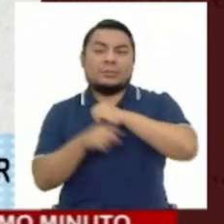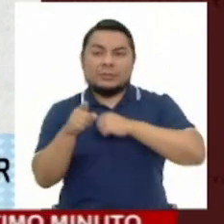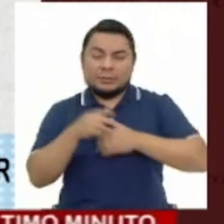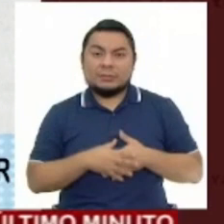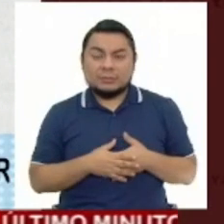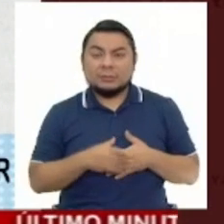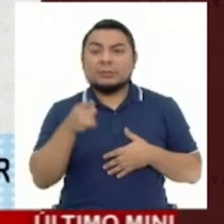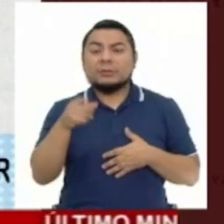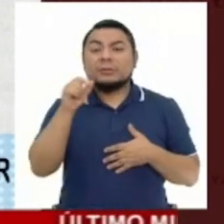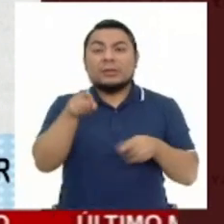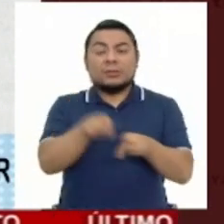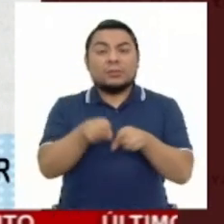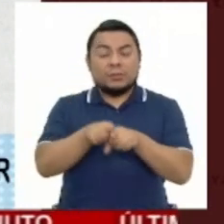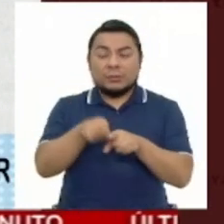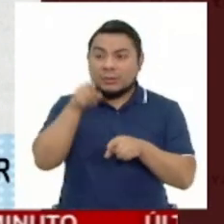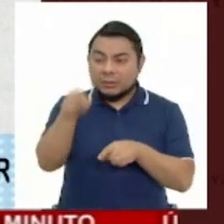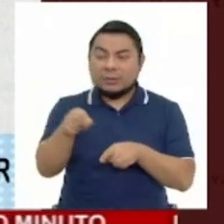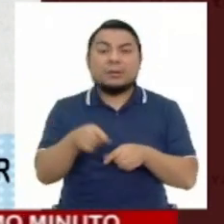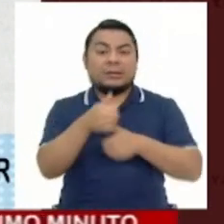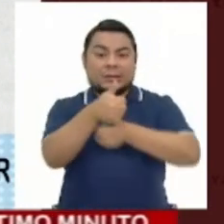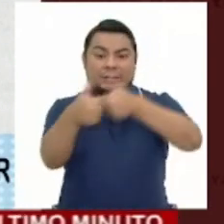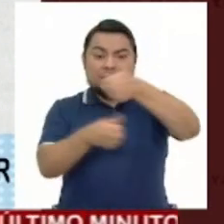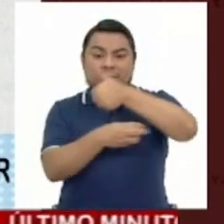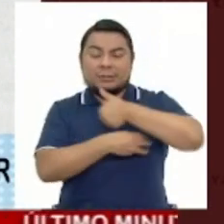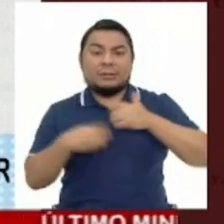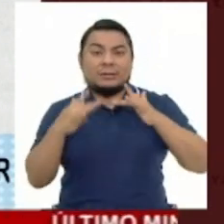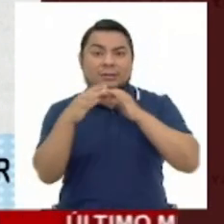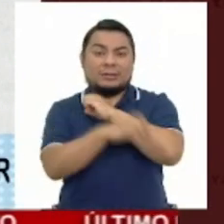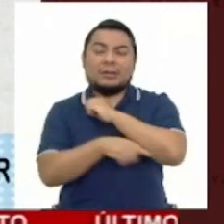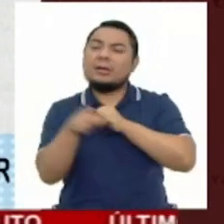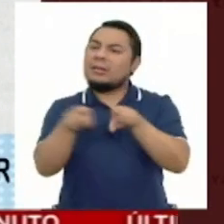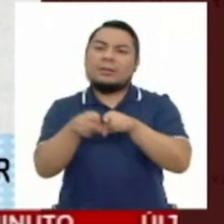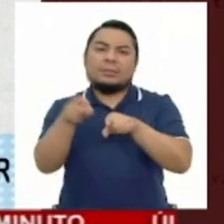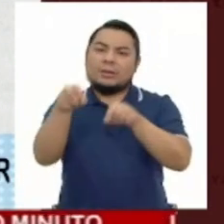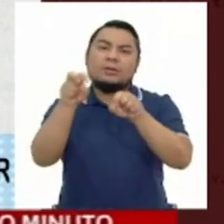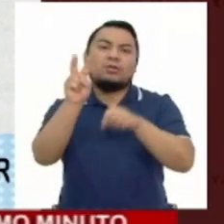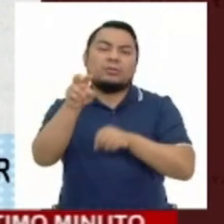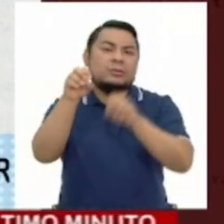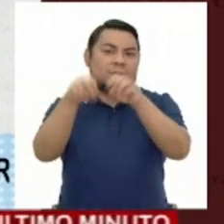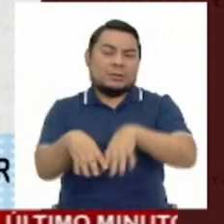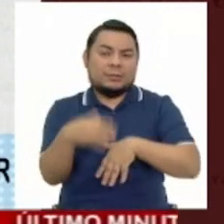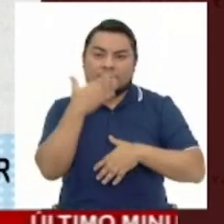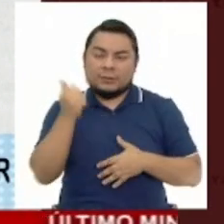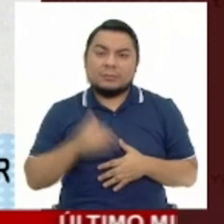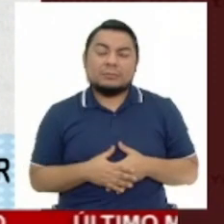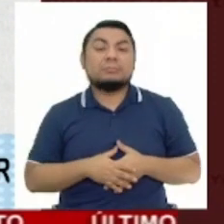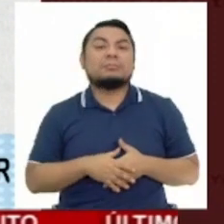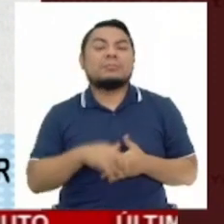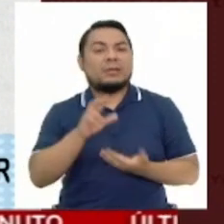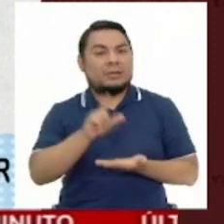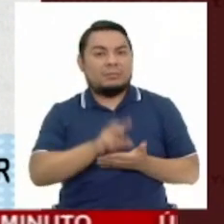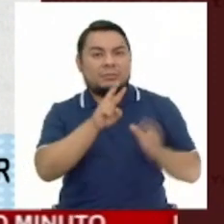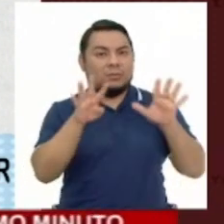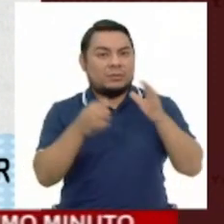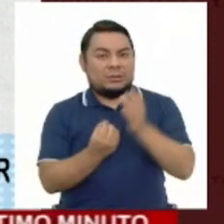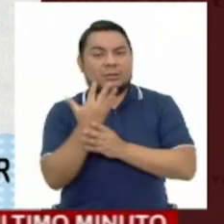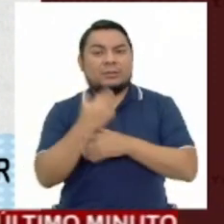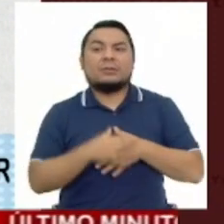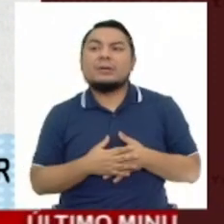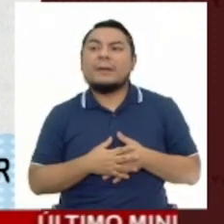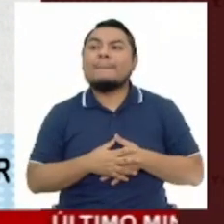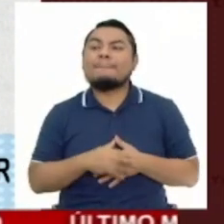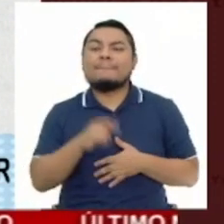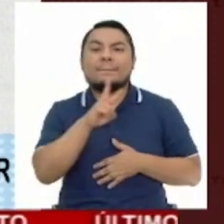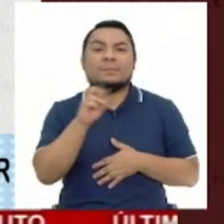Exteriores. En la misma línea, el vicecanciller Luis Enrique Chávez. Pues bien, Lima, 29 de